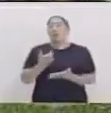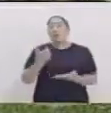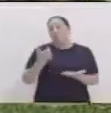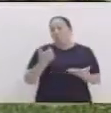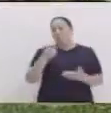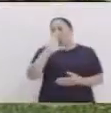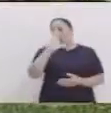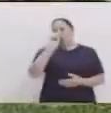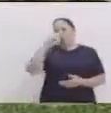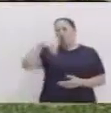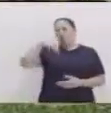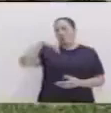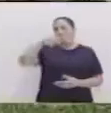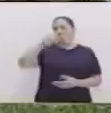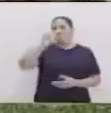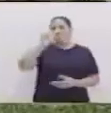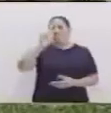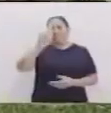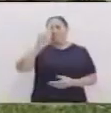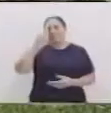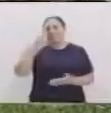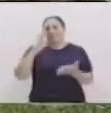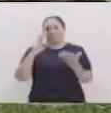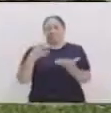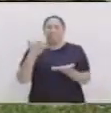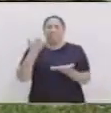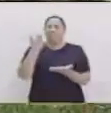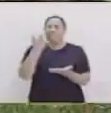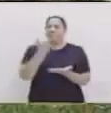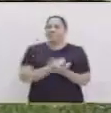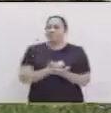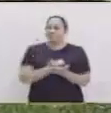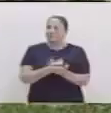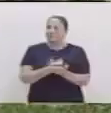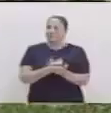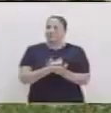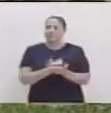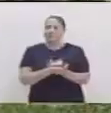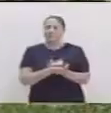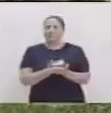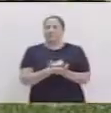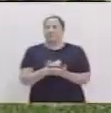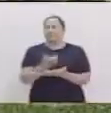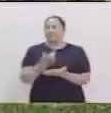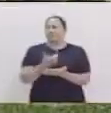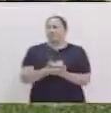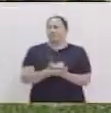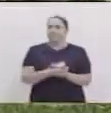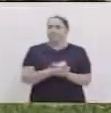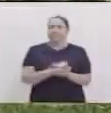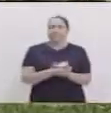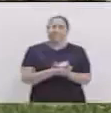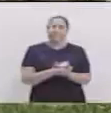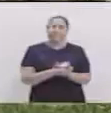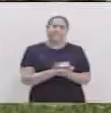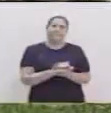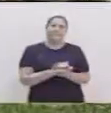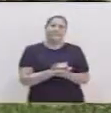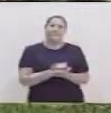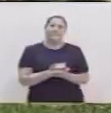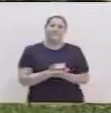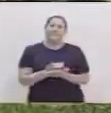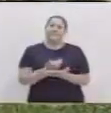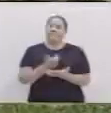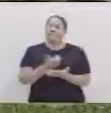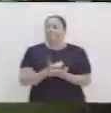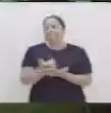mismo movimiento para cobrar, con mi palma izquierda viendo hacia el cielo y la mano derecha en C, la parte frontal es la